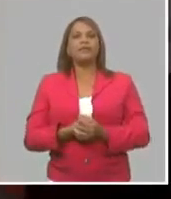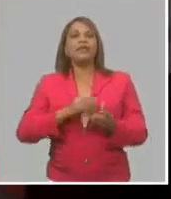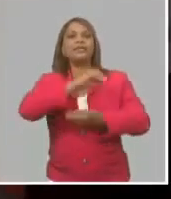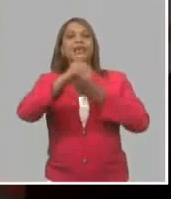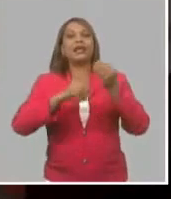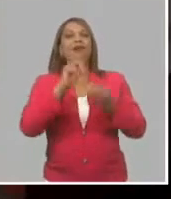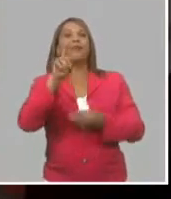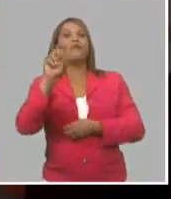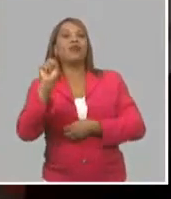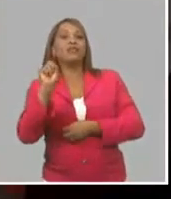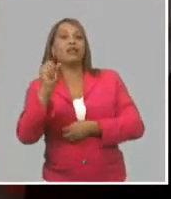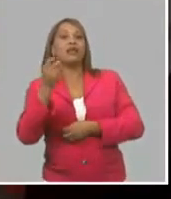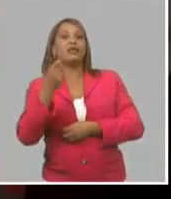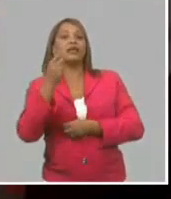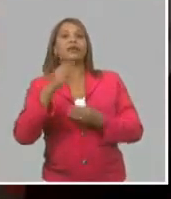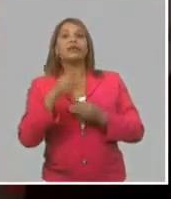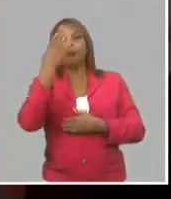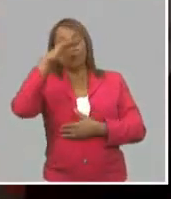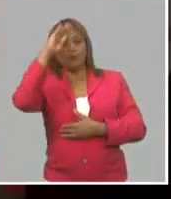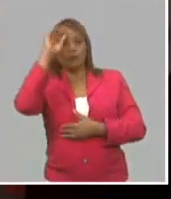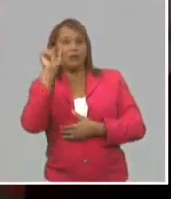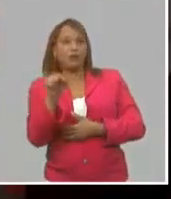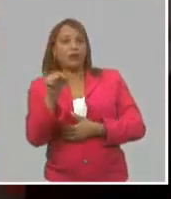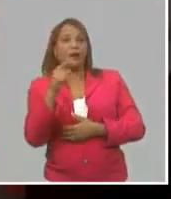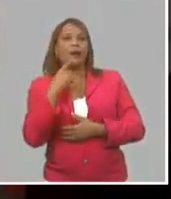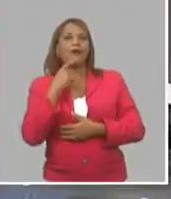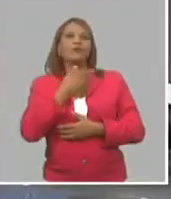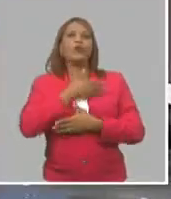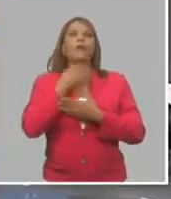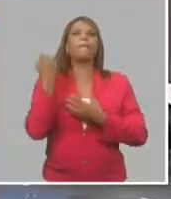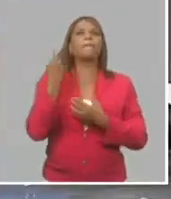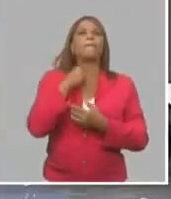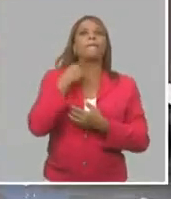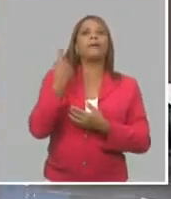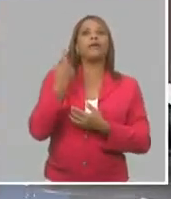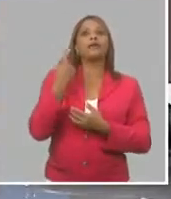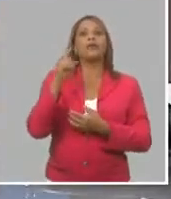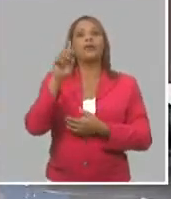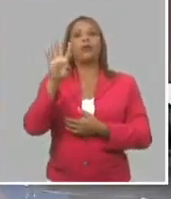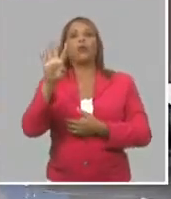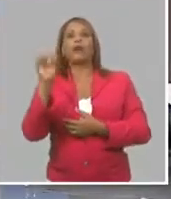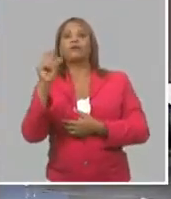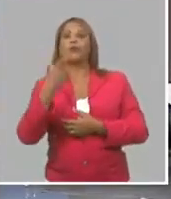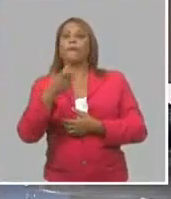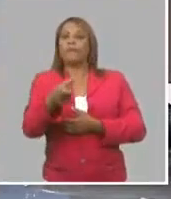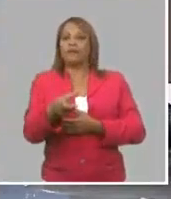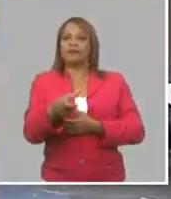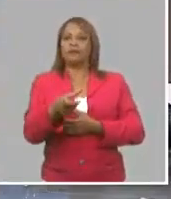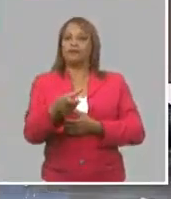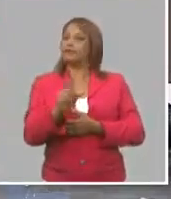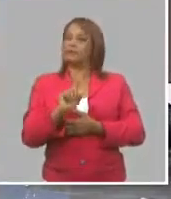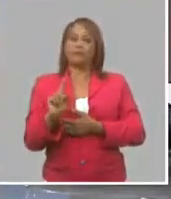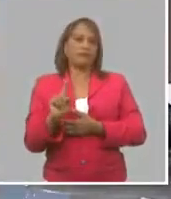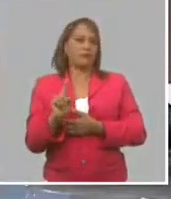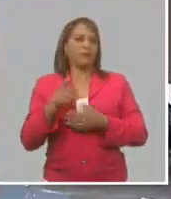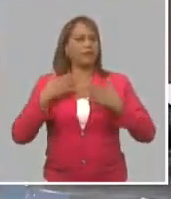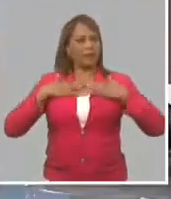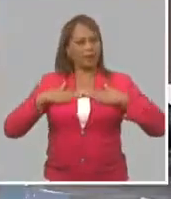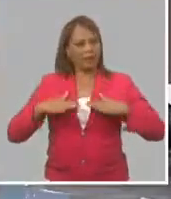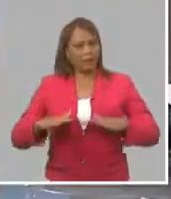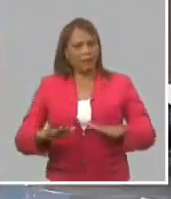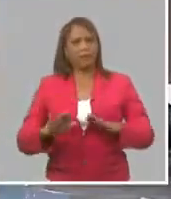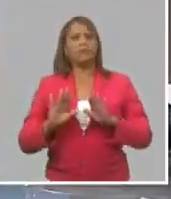20 entonces yo pierdo 4 pesos por cada nosotros que hoy si les vamos a decir las personas tranquilo que hay una declaración